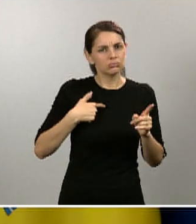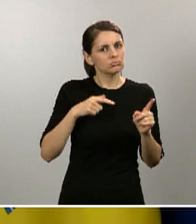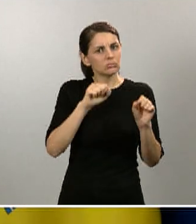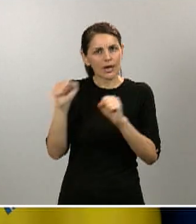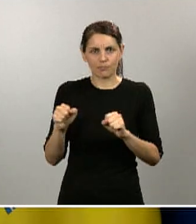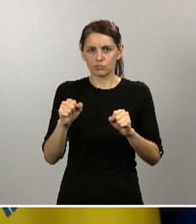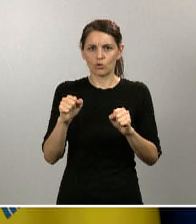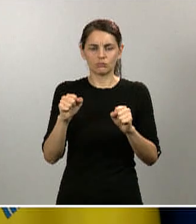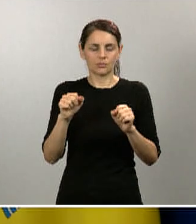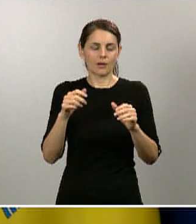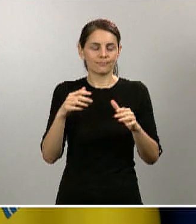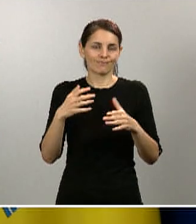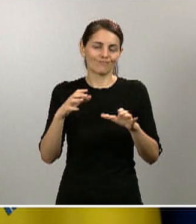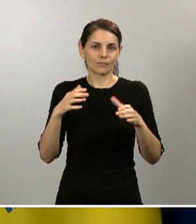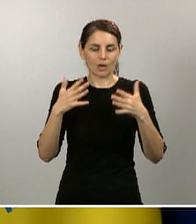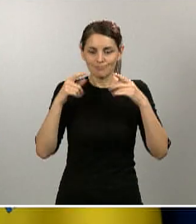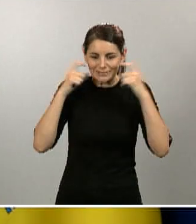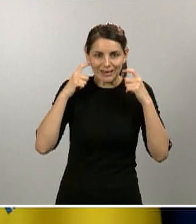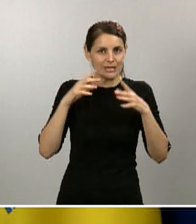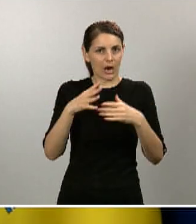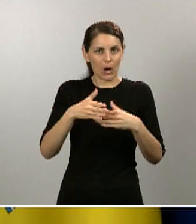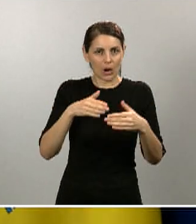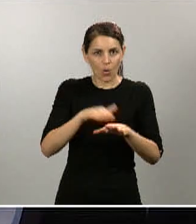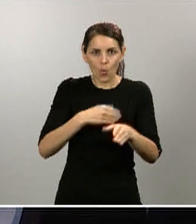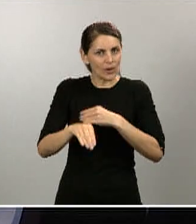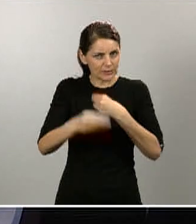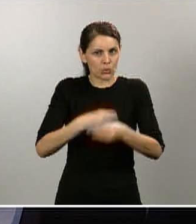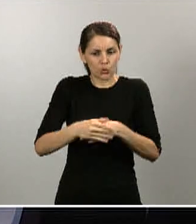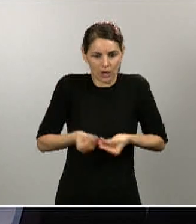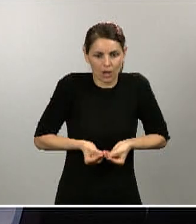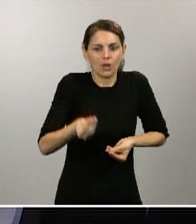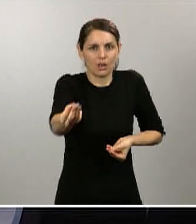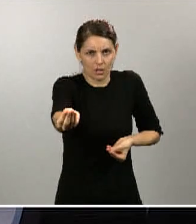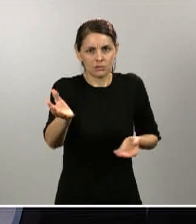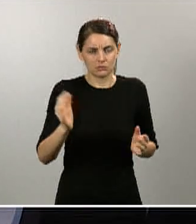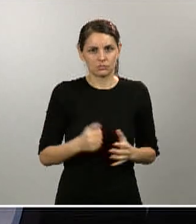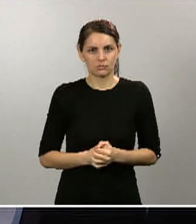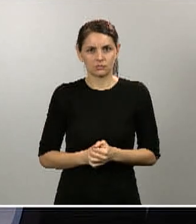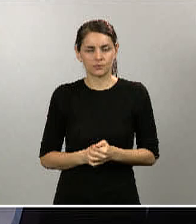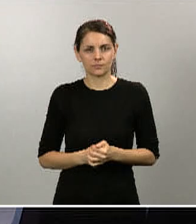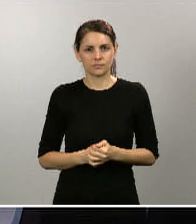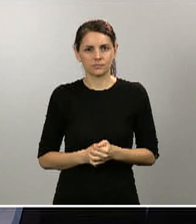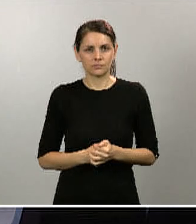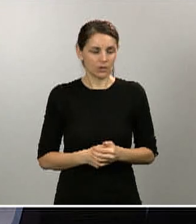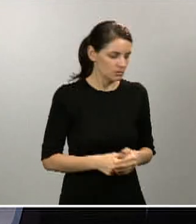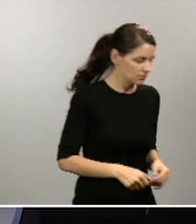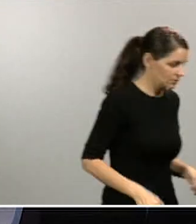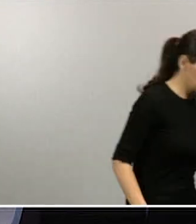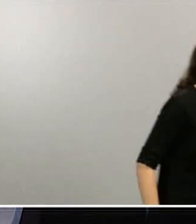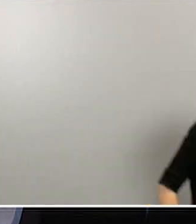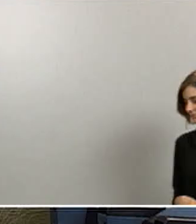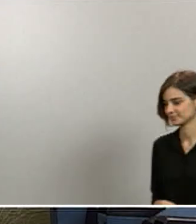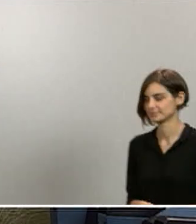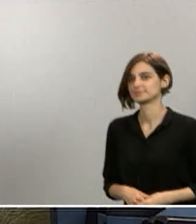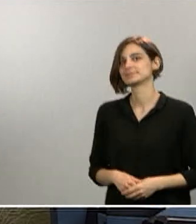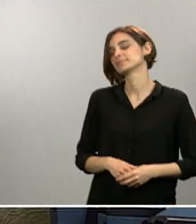disposición, mascarilla o guantes. Sí. Jefe del Estado Mayor de la Defensa, Informativos Telecinco le pregunta: la Comunidad de Madrid está pidiendo